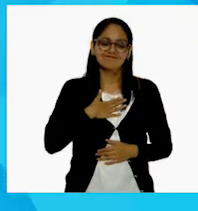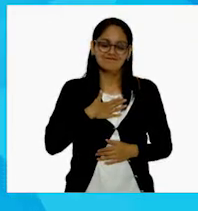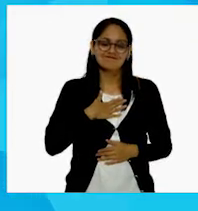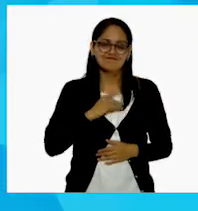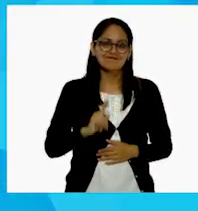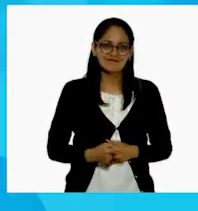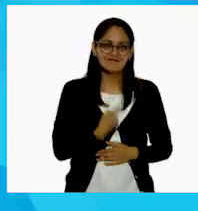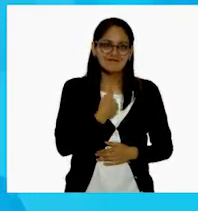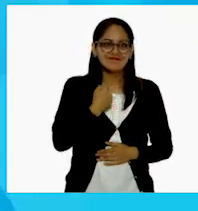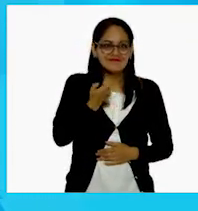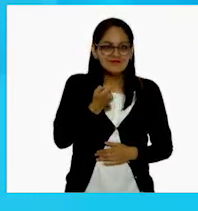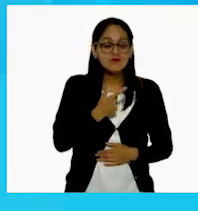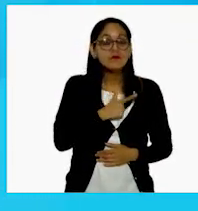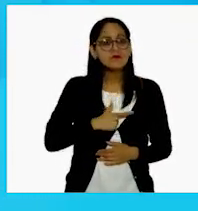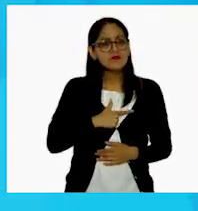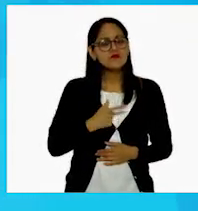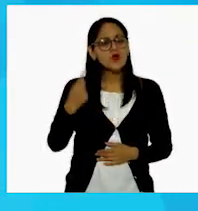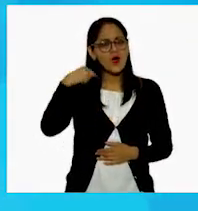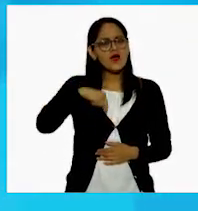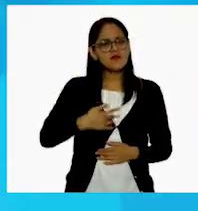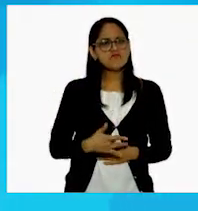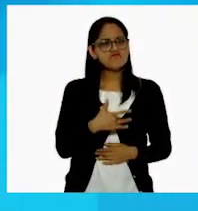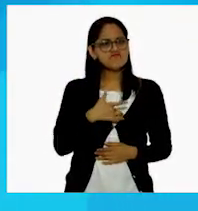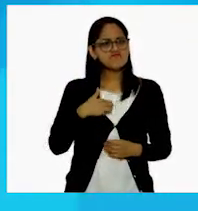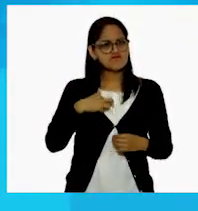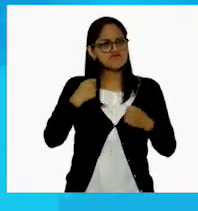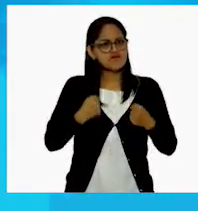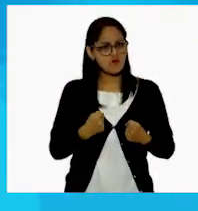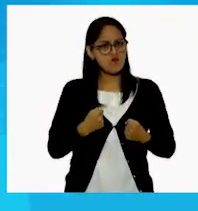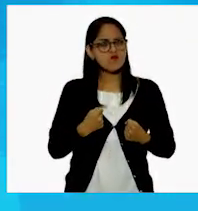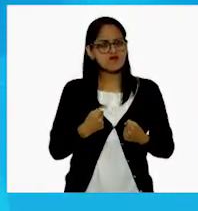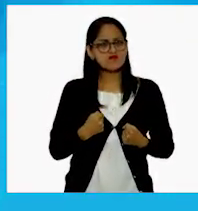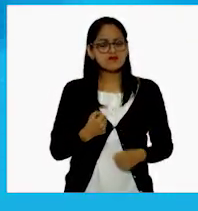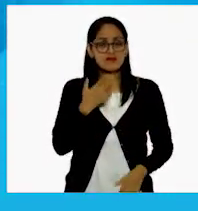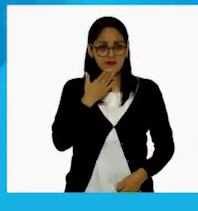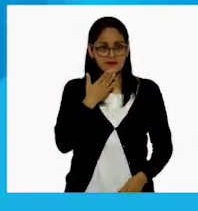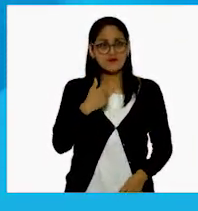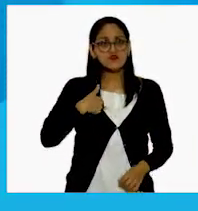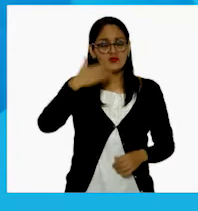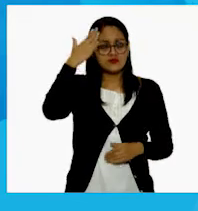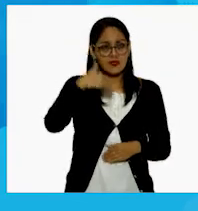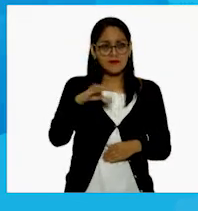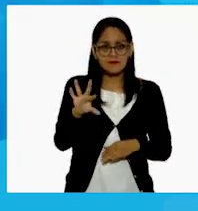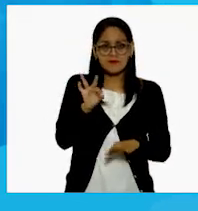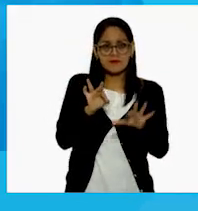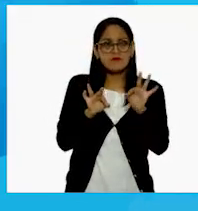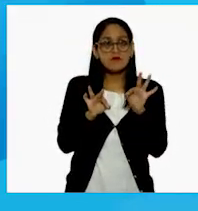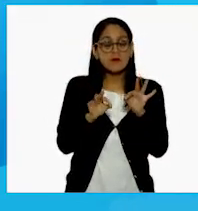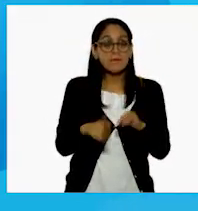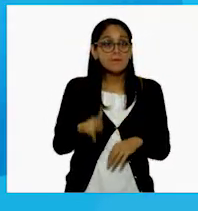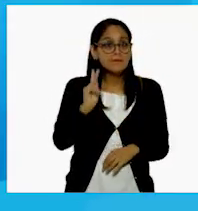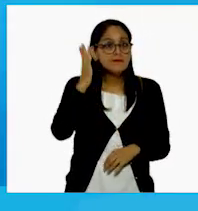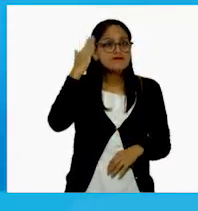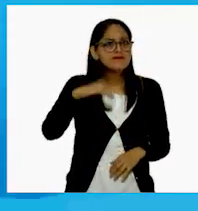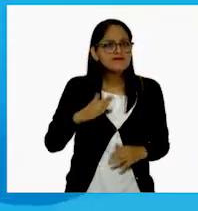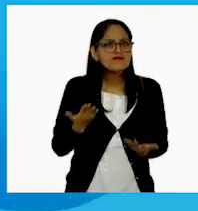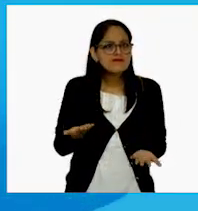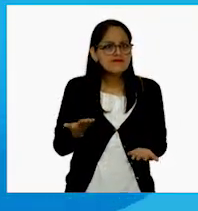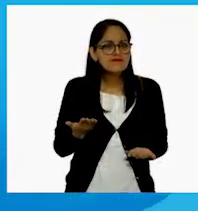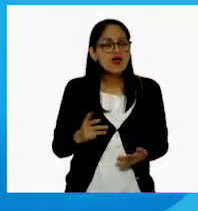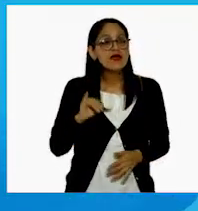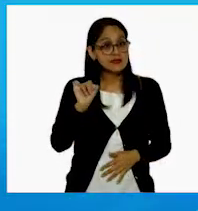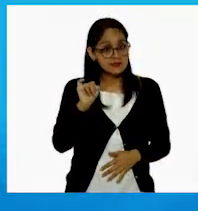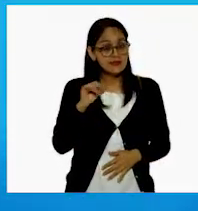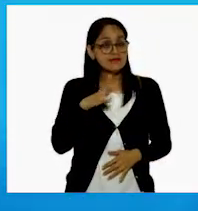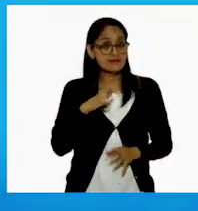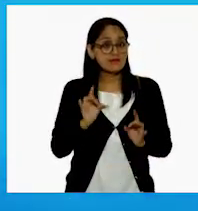Y eso me ayuda a estar más seguro de mí mismo y saber elegir. Pero, ¿sabes? Si